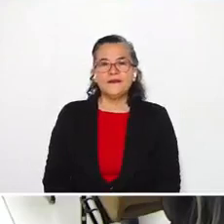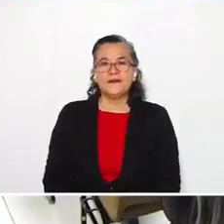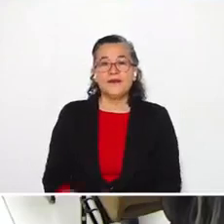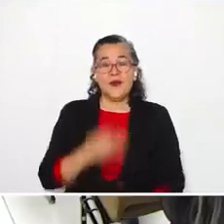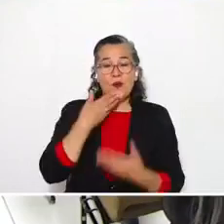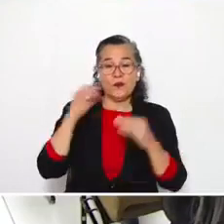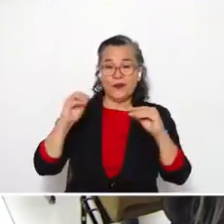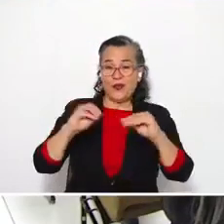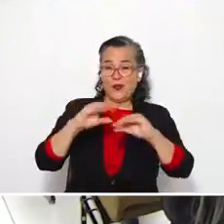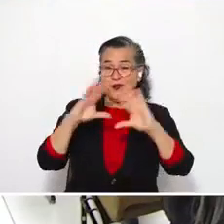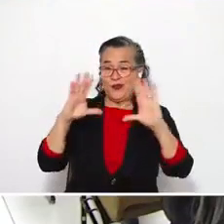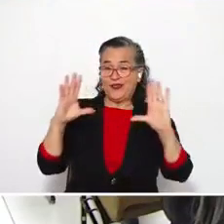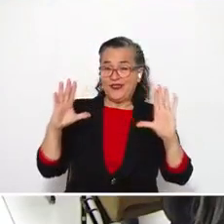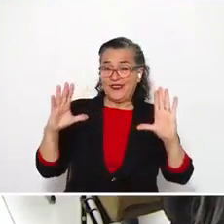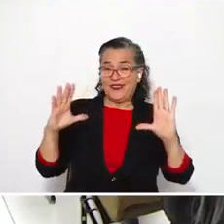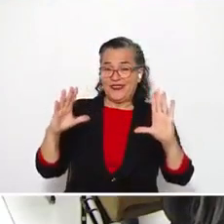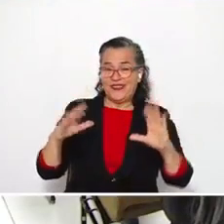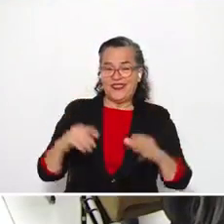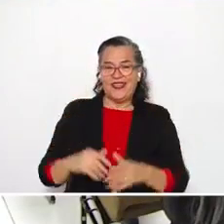Buenos días.